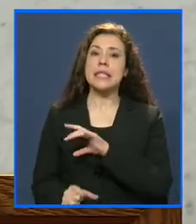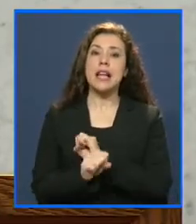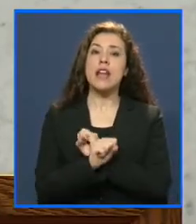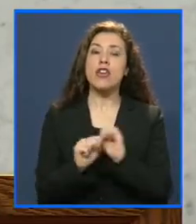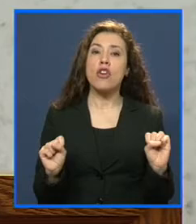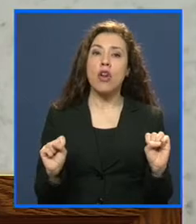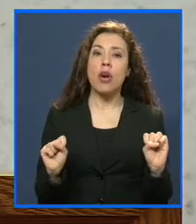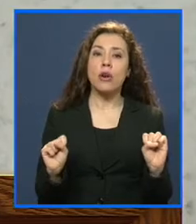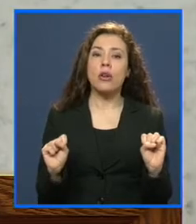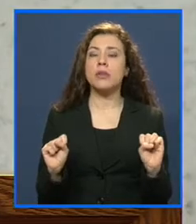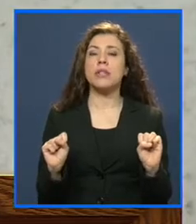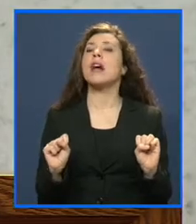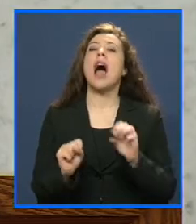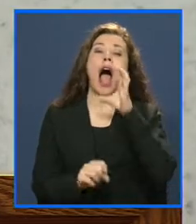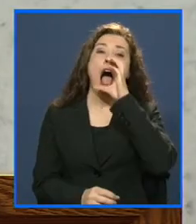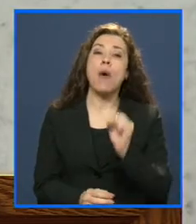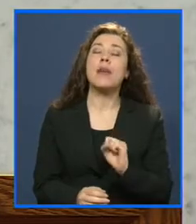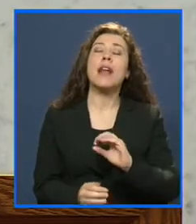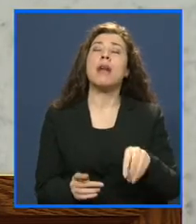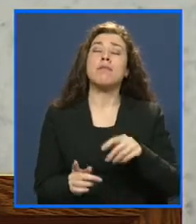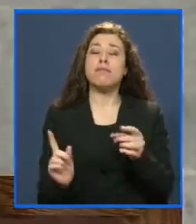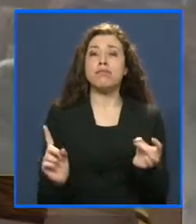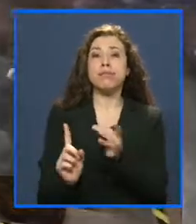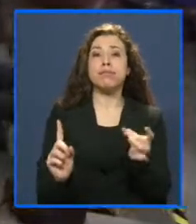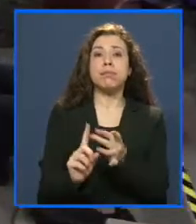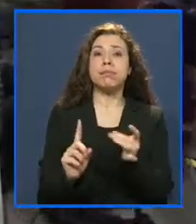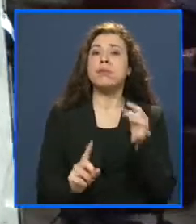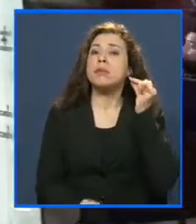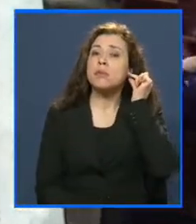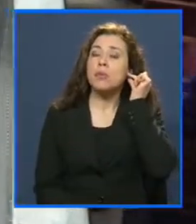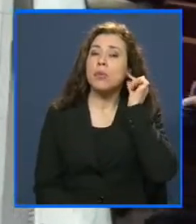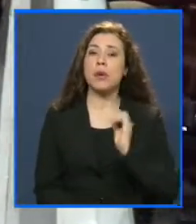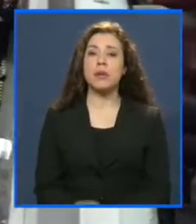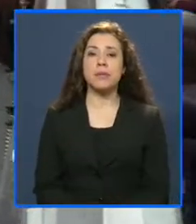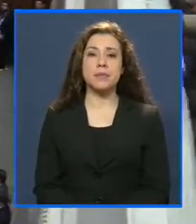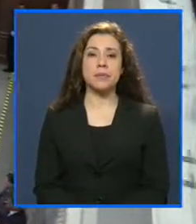tolerar más vulneraciones contra la mujer